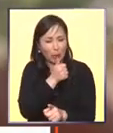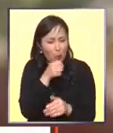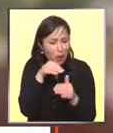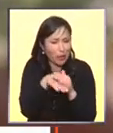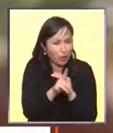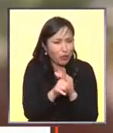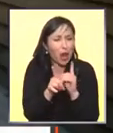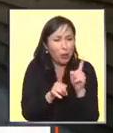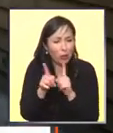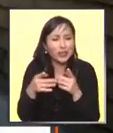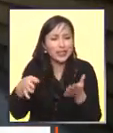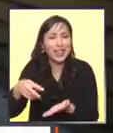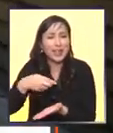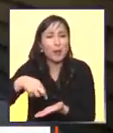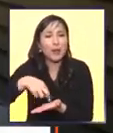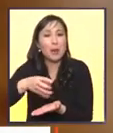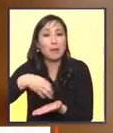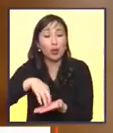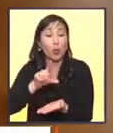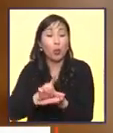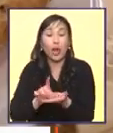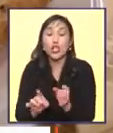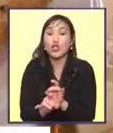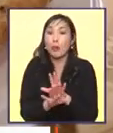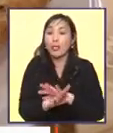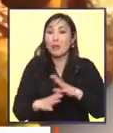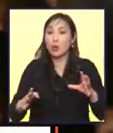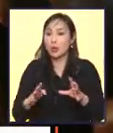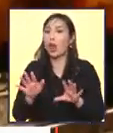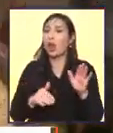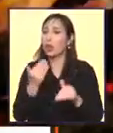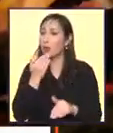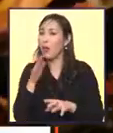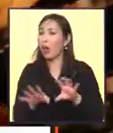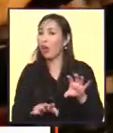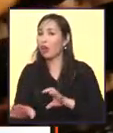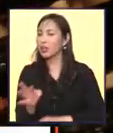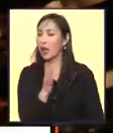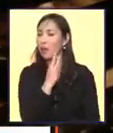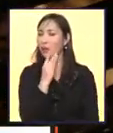comuna de Pirque, una localidad llena de sorpresas y cosas deliciosas.